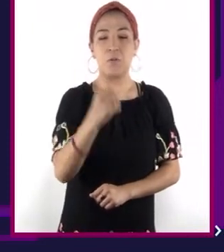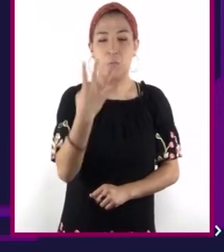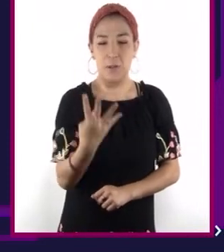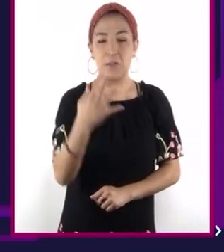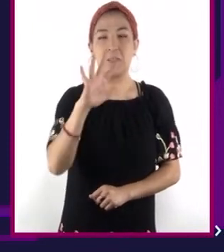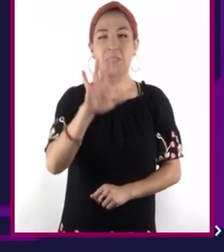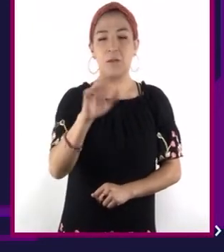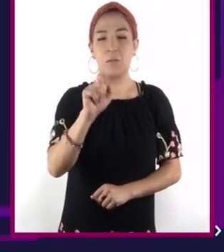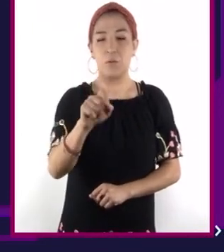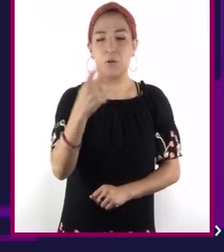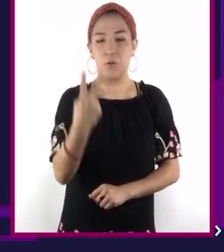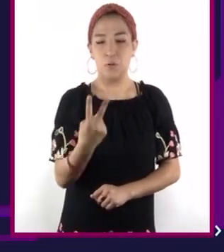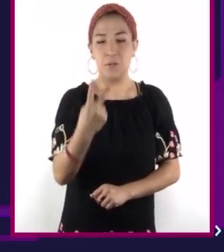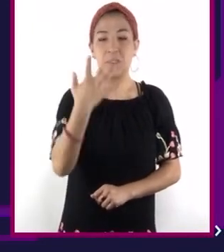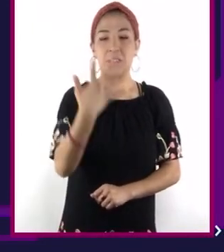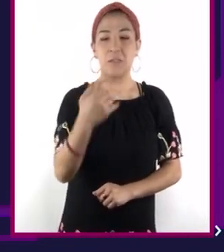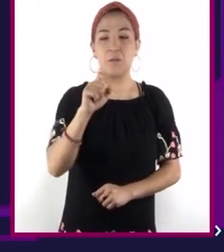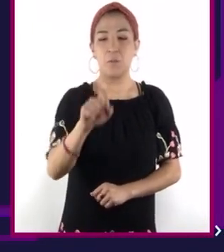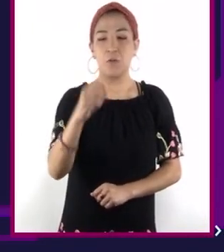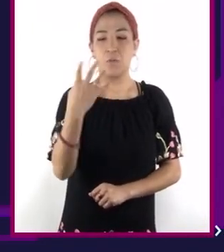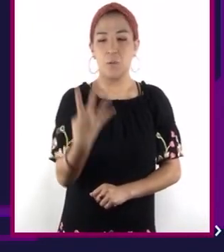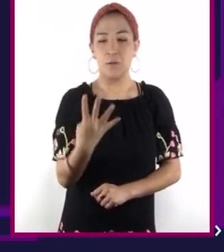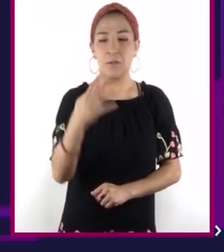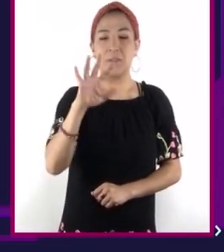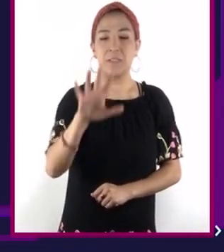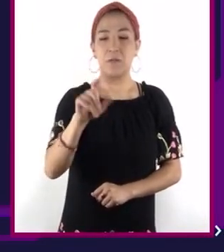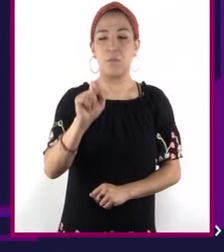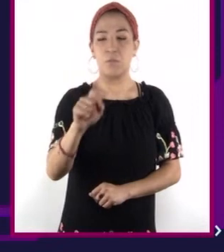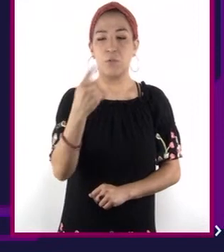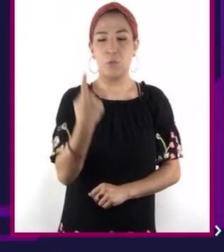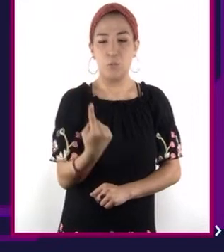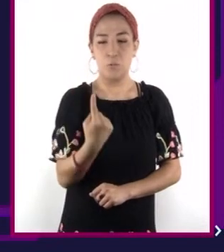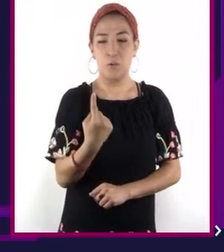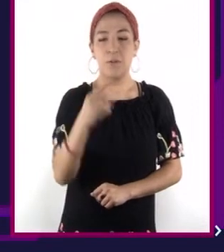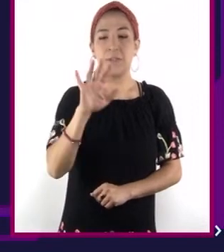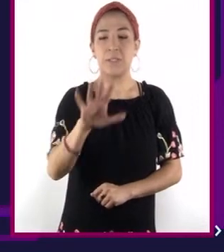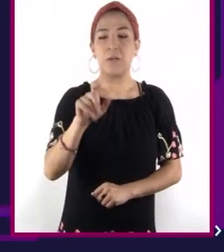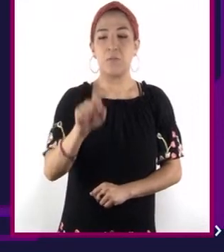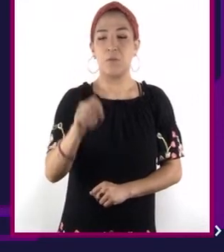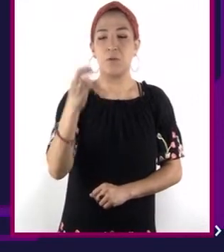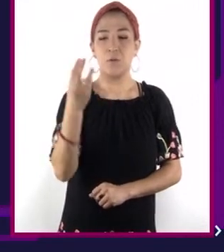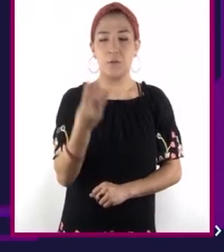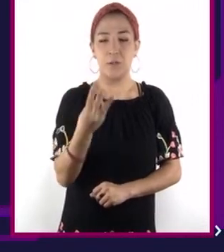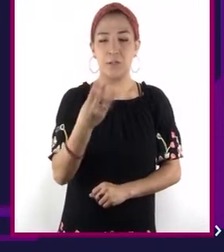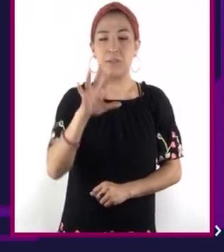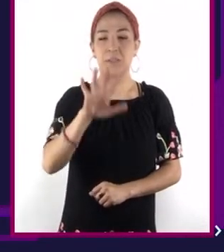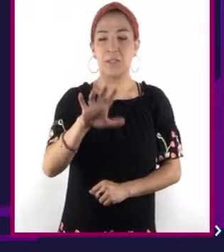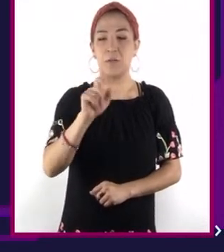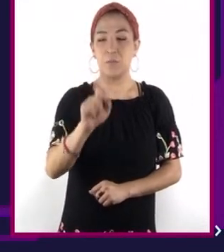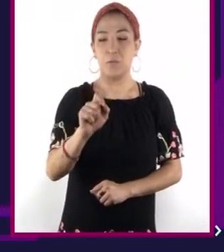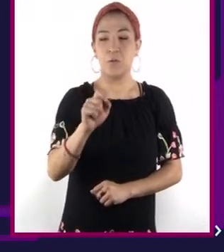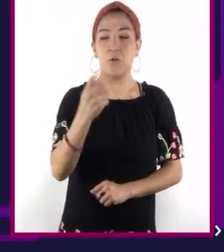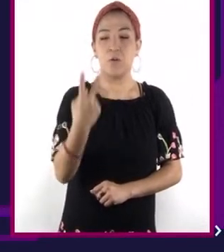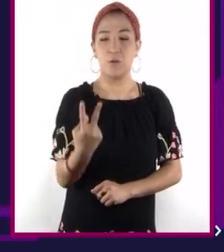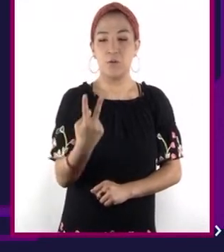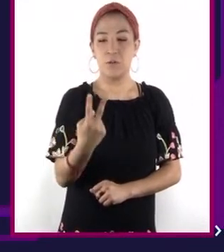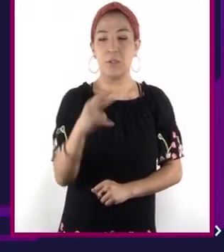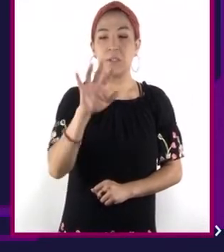5.2, 5.4, 5.1, 5.3,